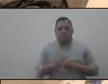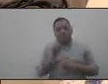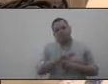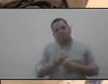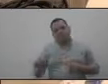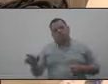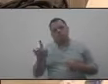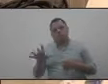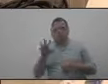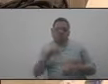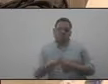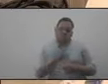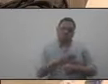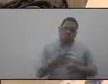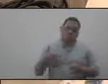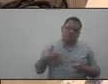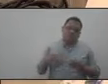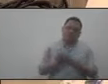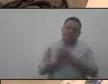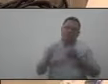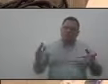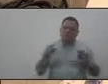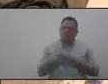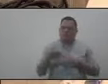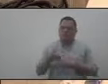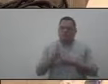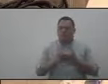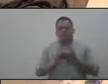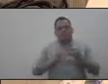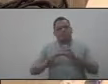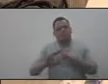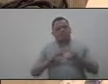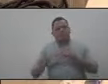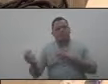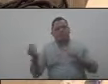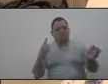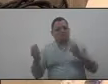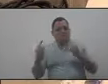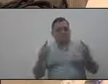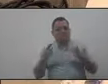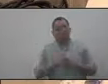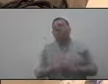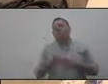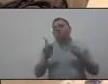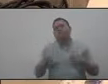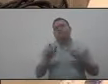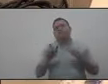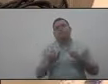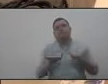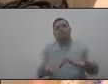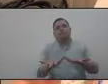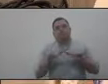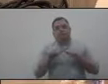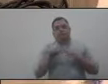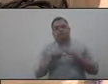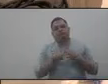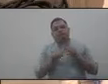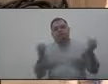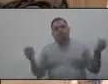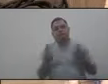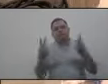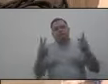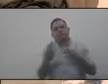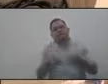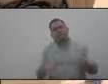que tiene Capresoca, a los medios de comunicación y toda la audiencia que sigue la transmisión en